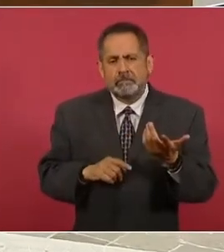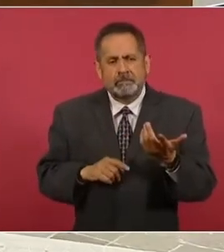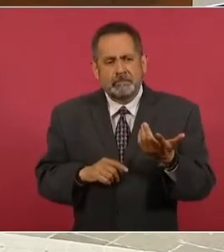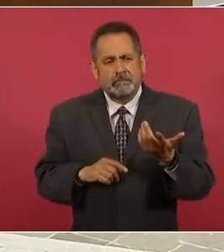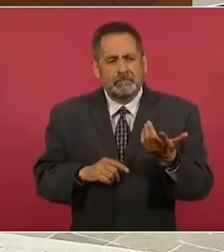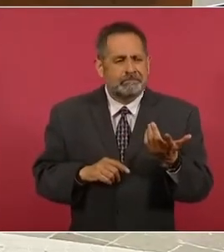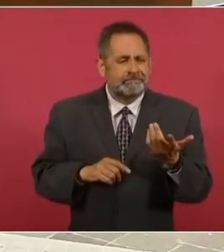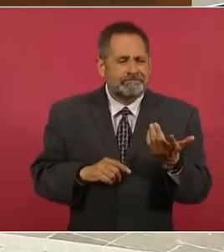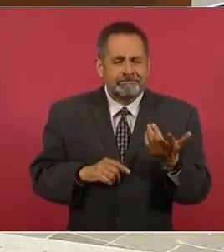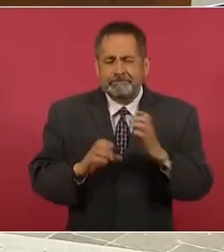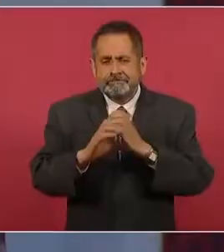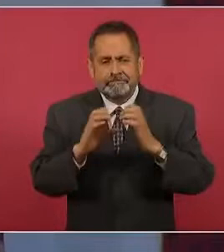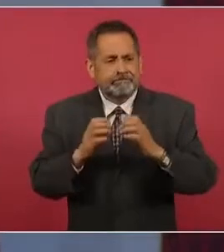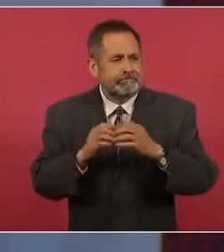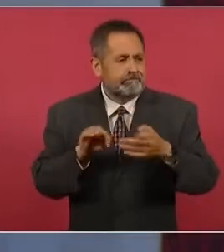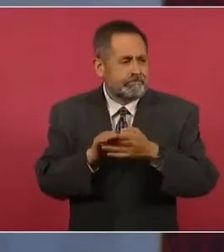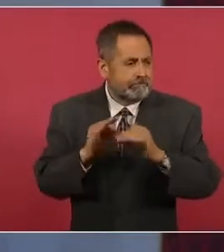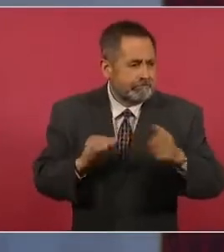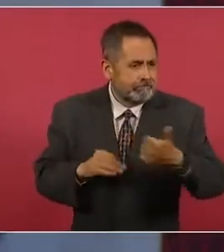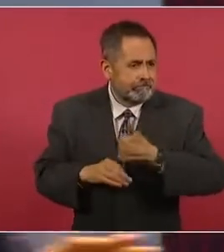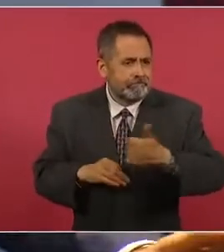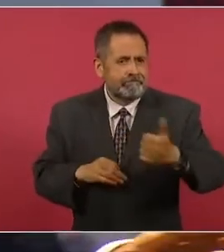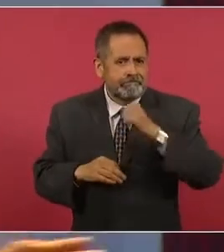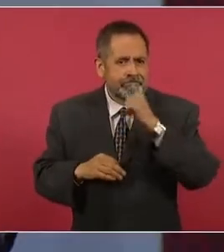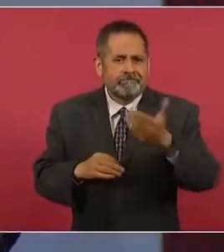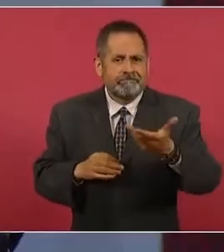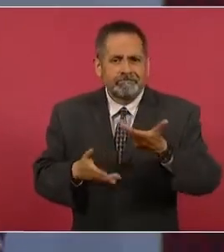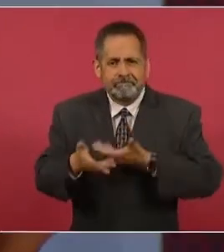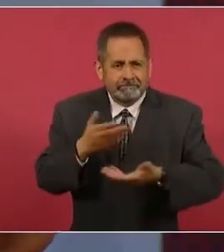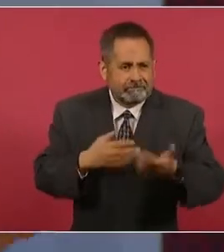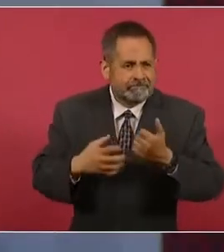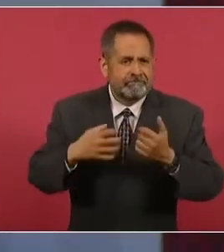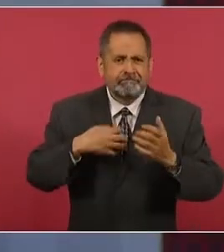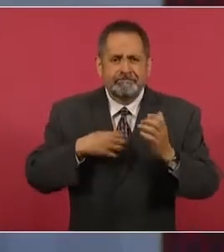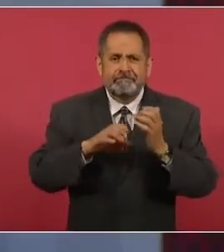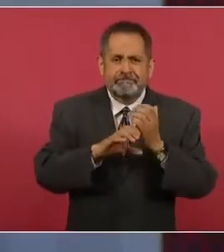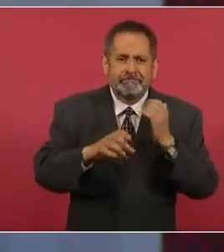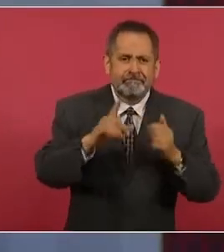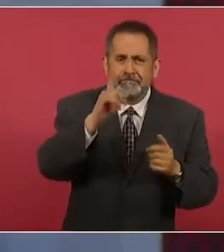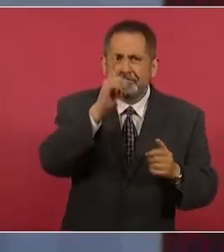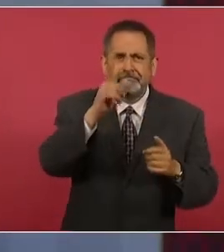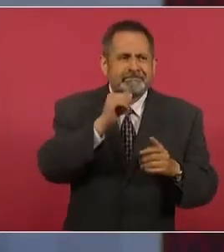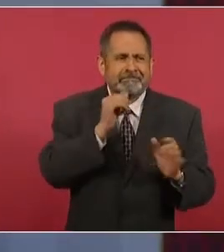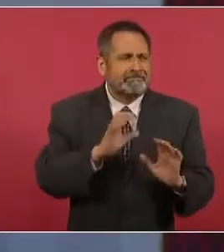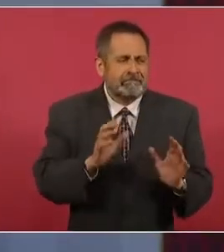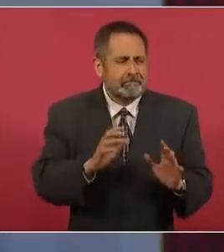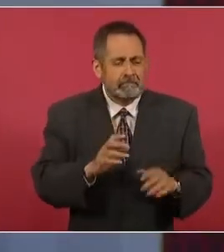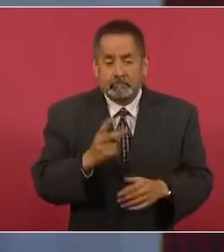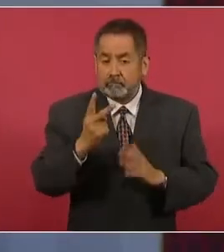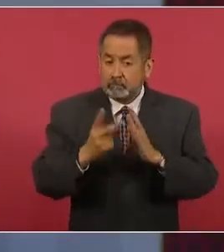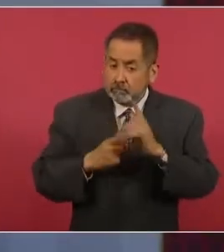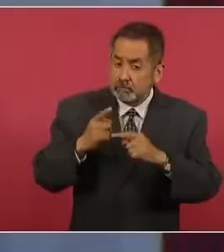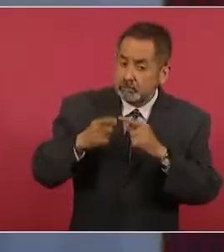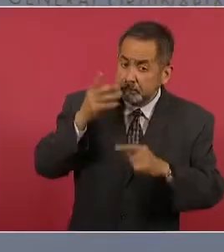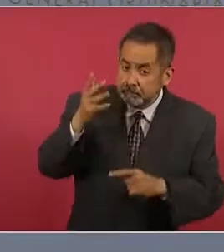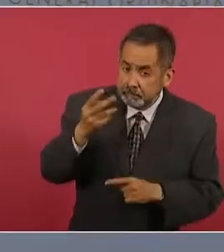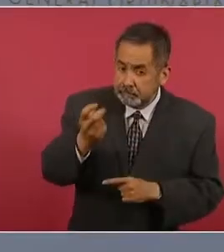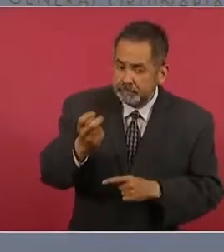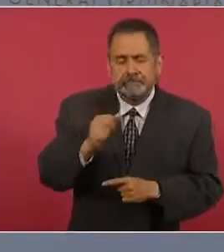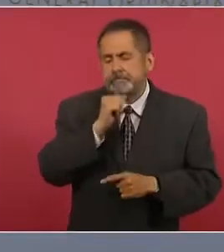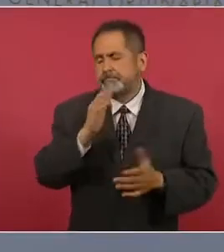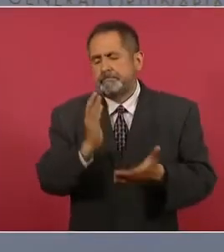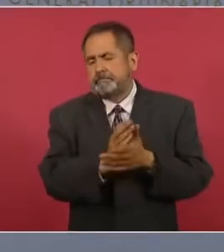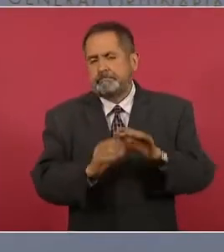transporte. Entonces, que eso no vuelva a suceder, que